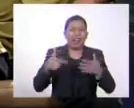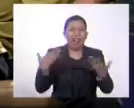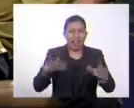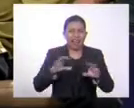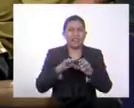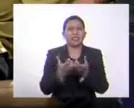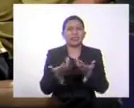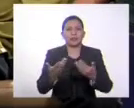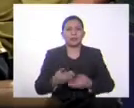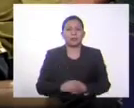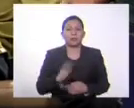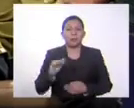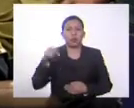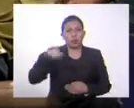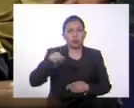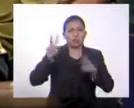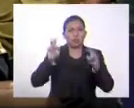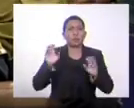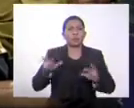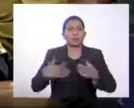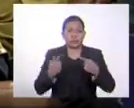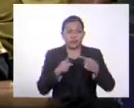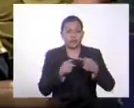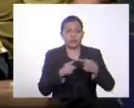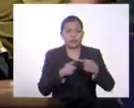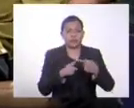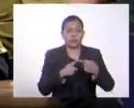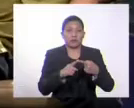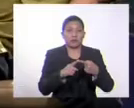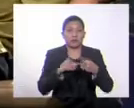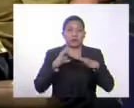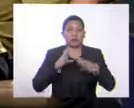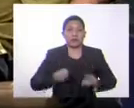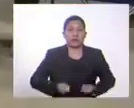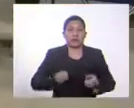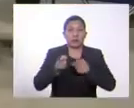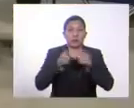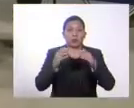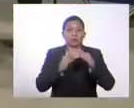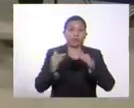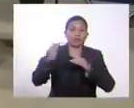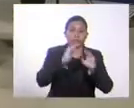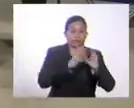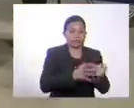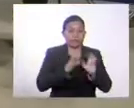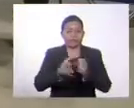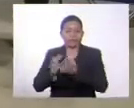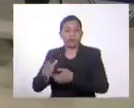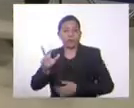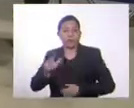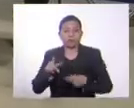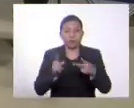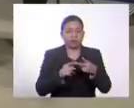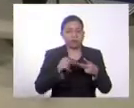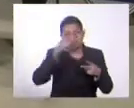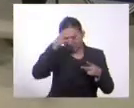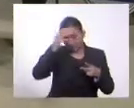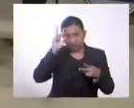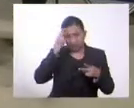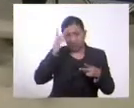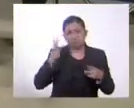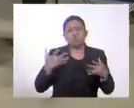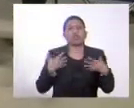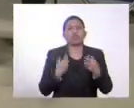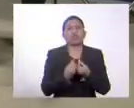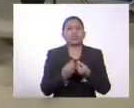hablamos también del concepto de sociedad civil y de sociedad política. Hemos visto las distinciones